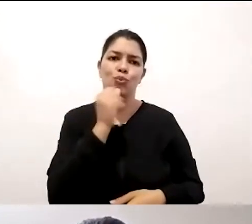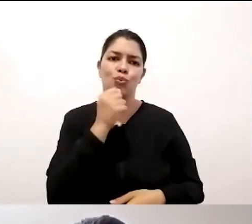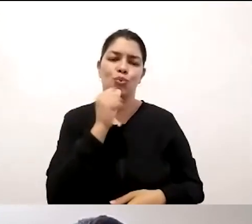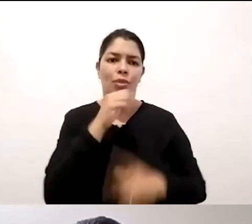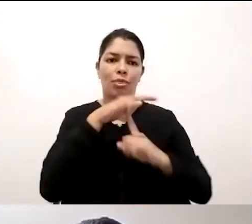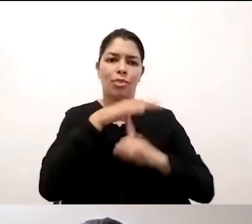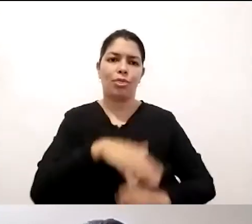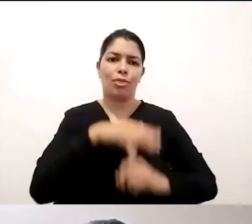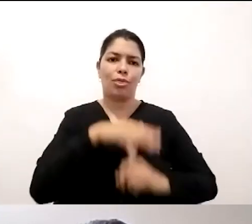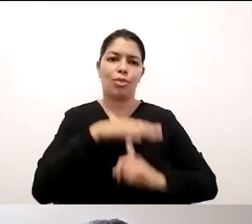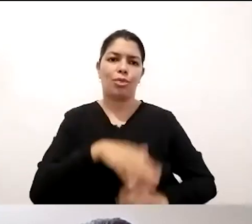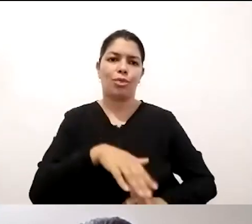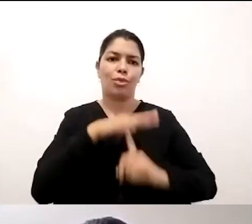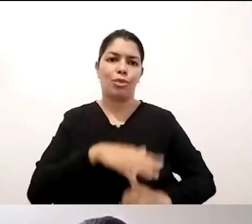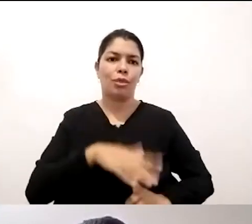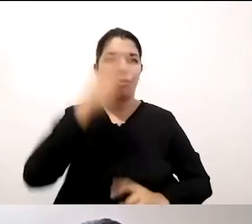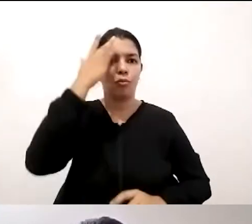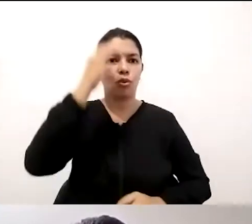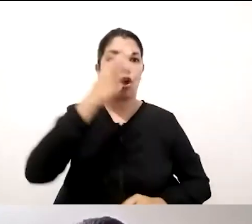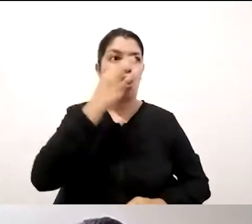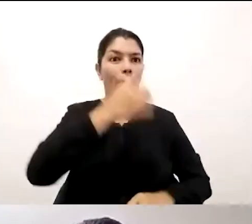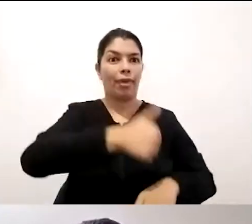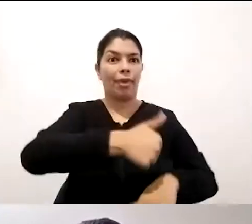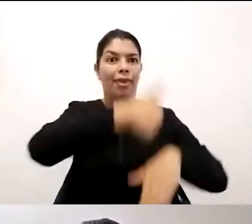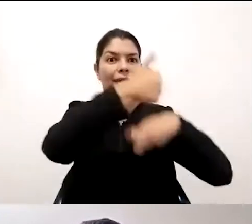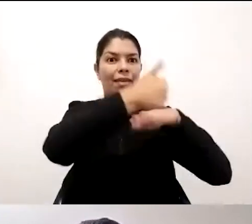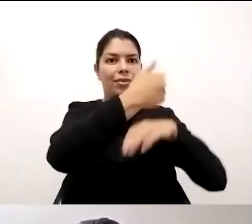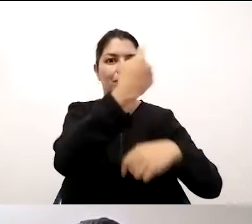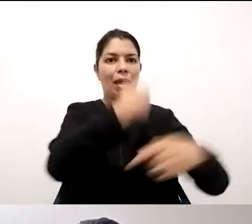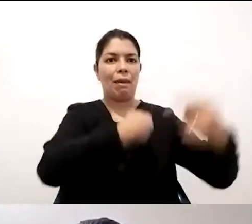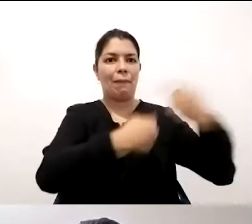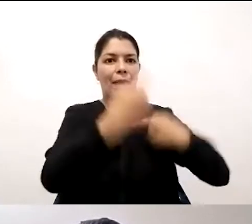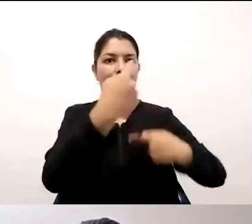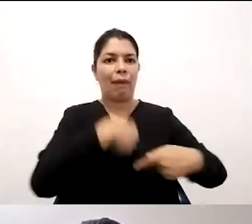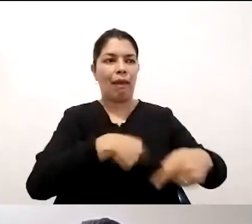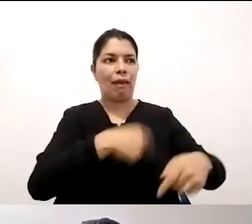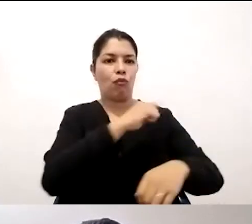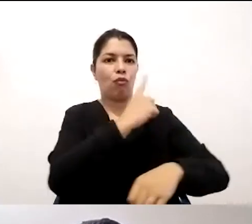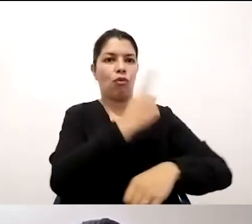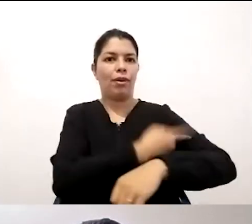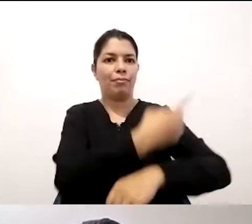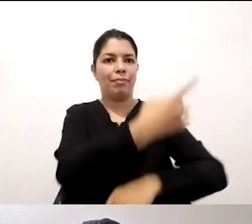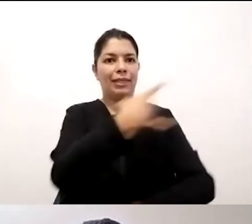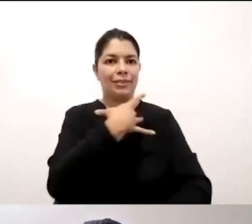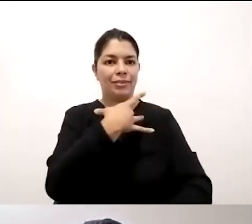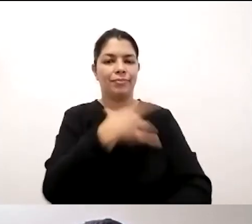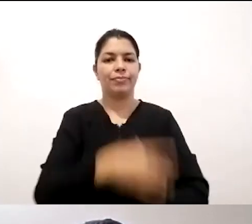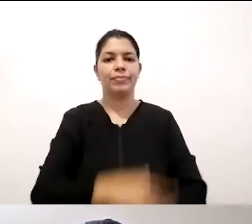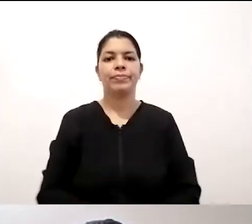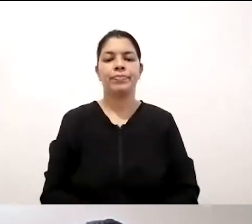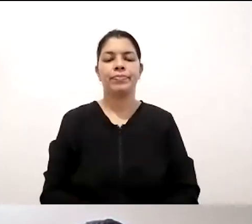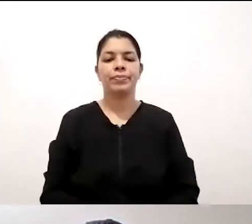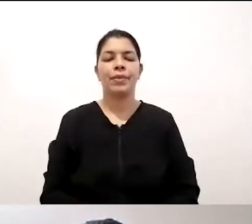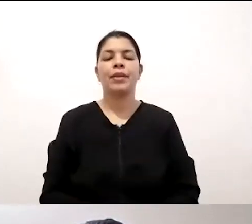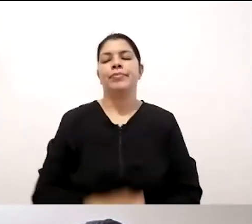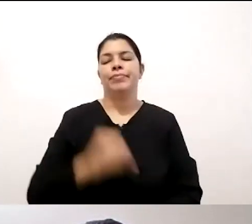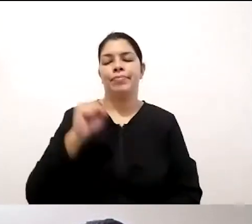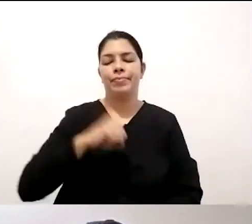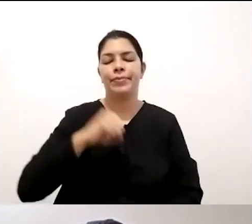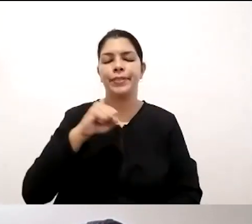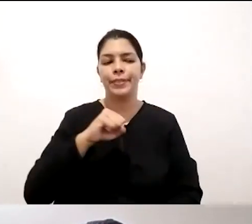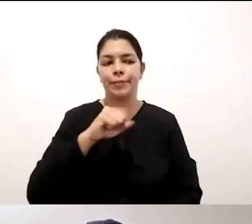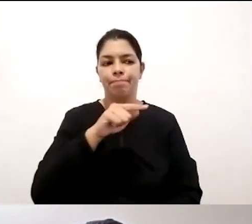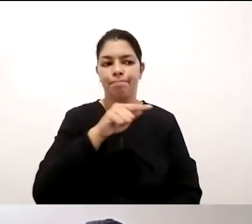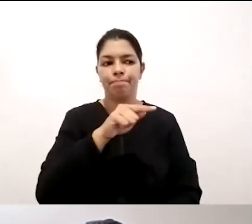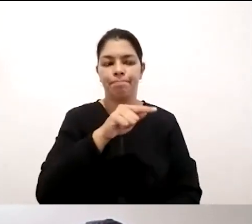han atribuido mayor jerarquía o mayor poder. Sí, Wilfer, un concepto que va muy ligado a este concepto de